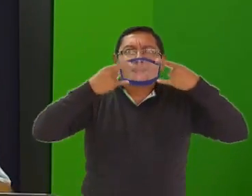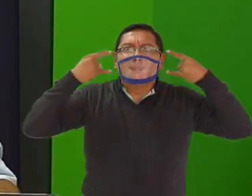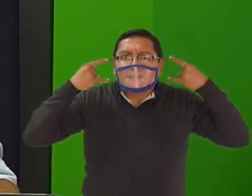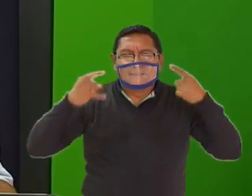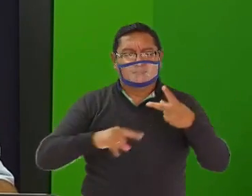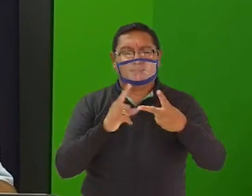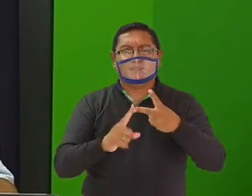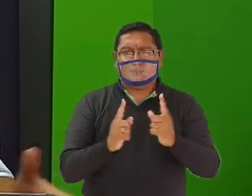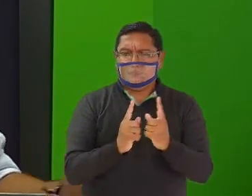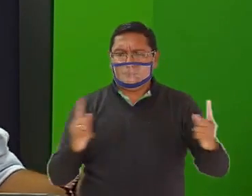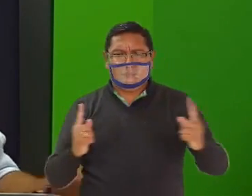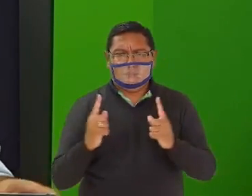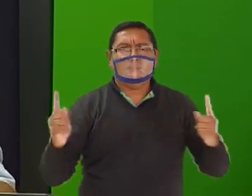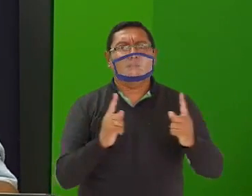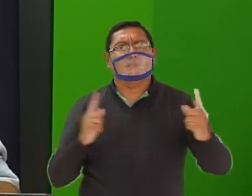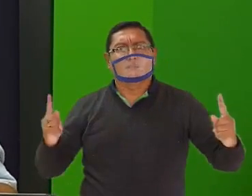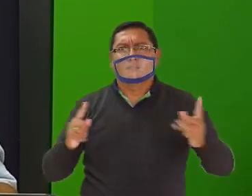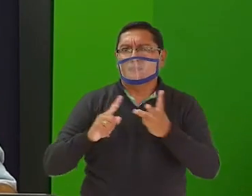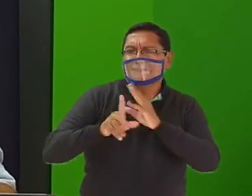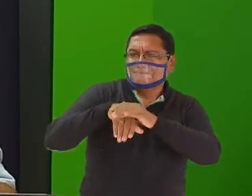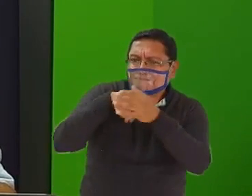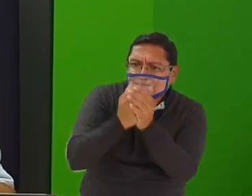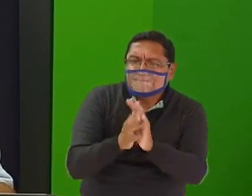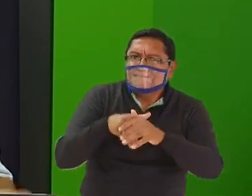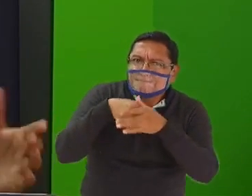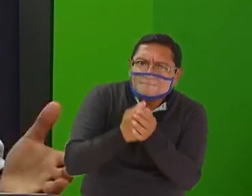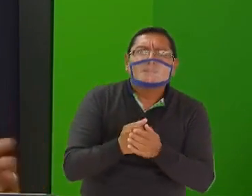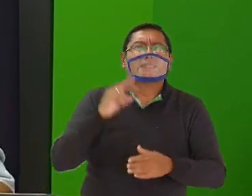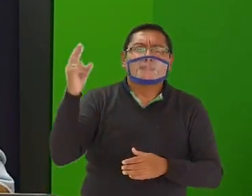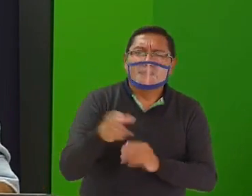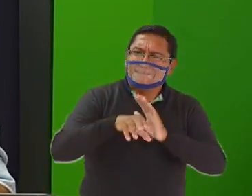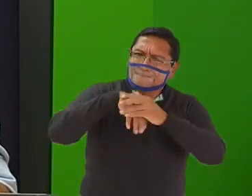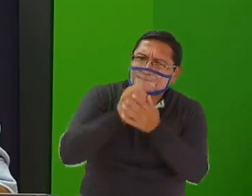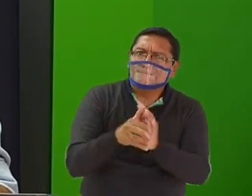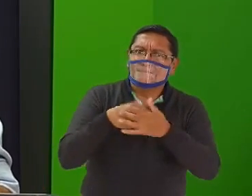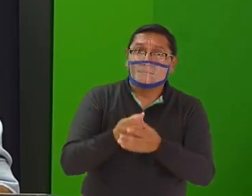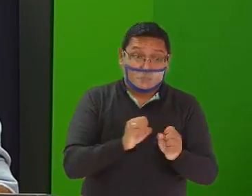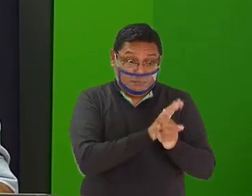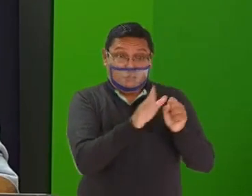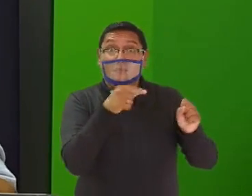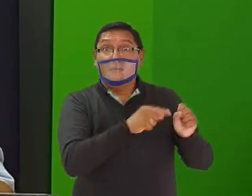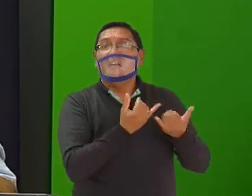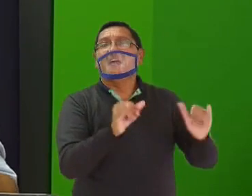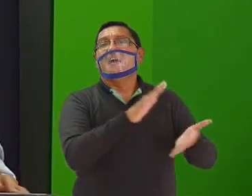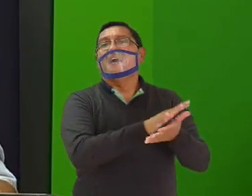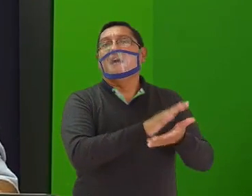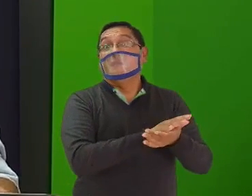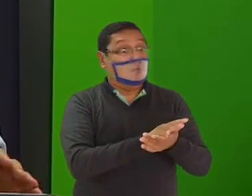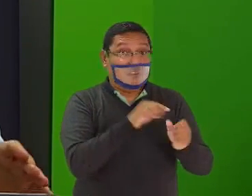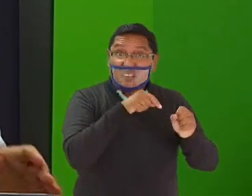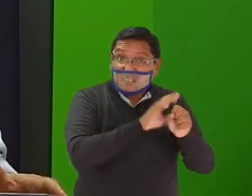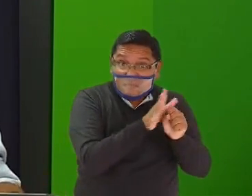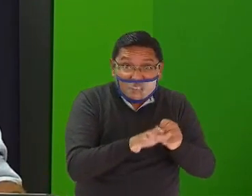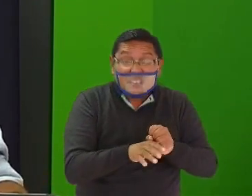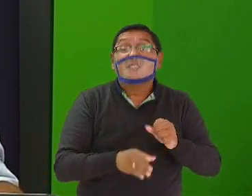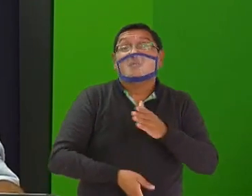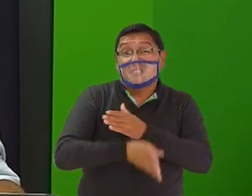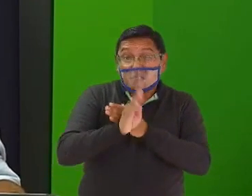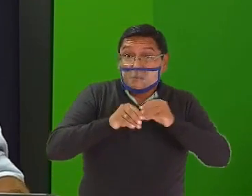físico y el lavado de manos permanente. Este virus no ha cesado y sigue ensañándose con nuestro